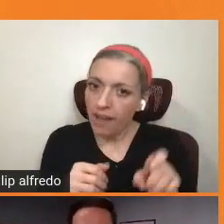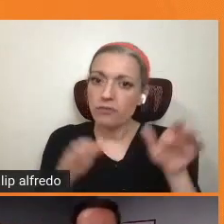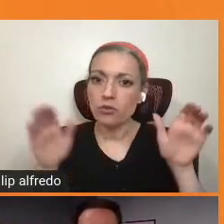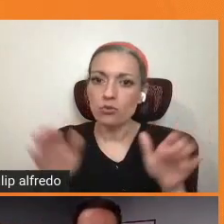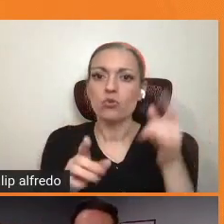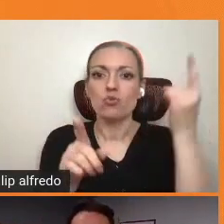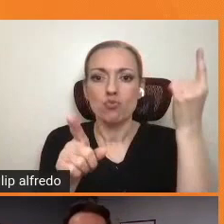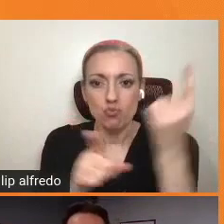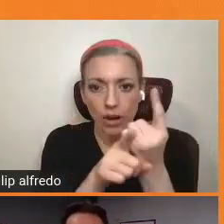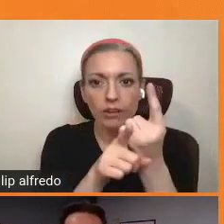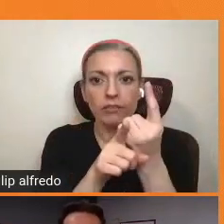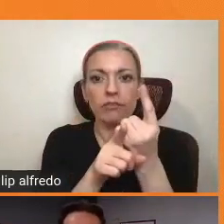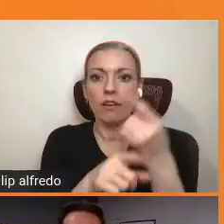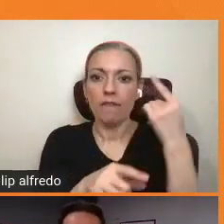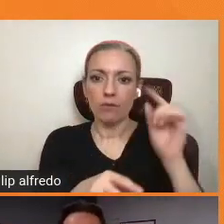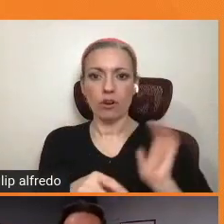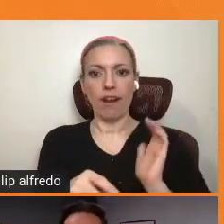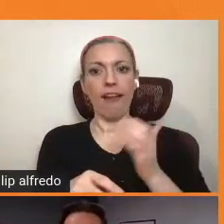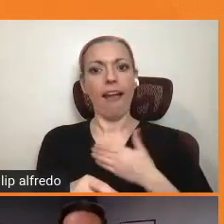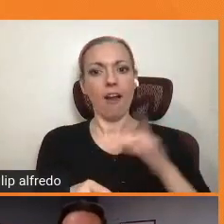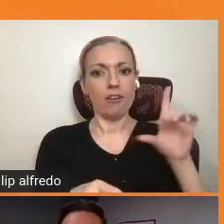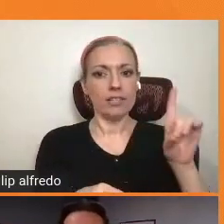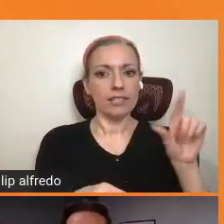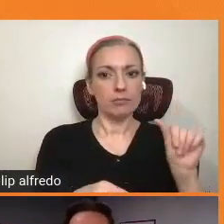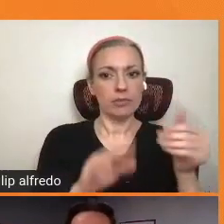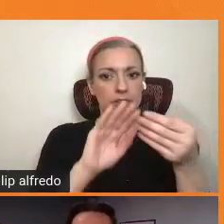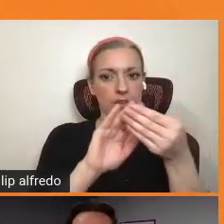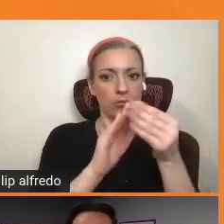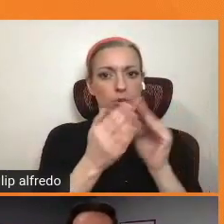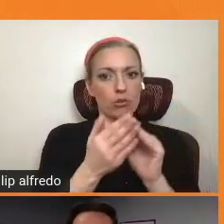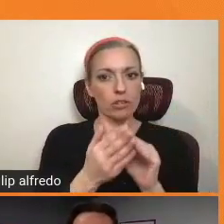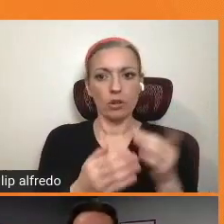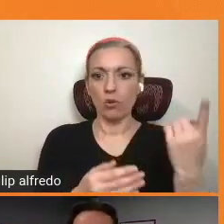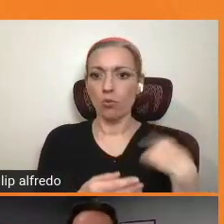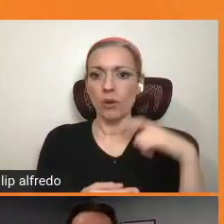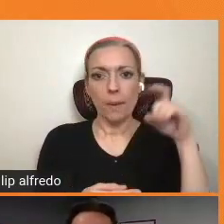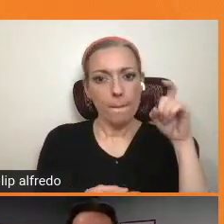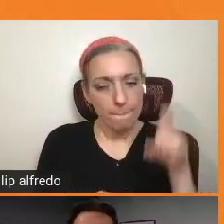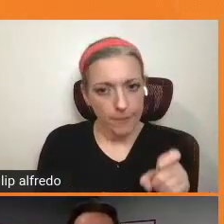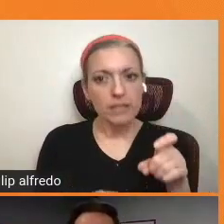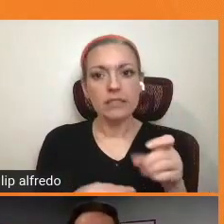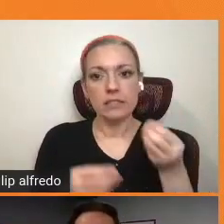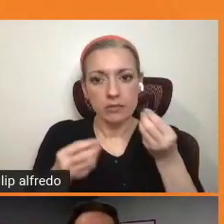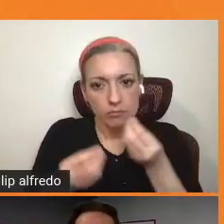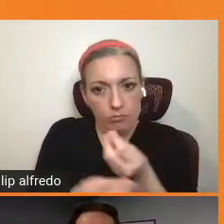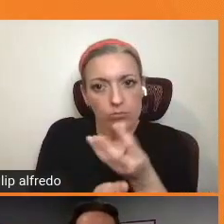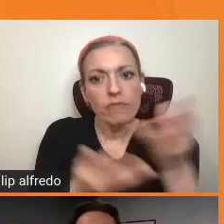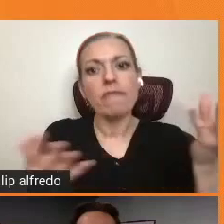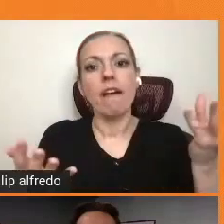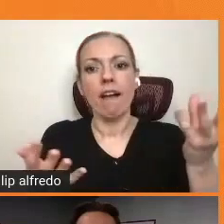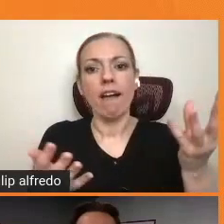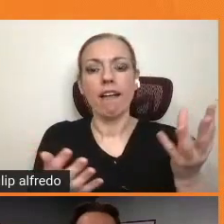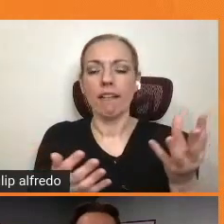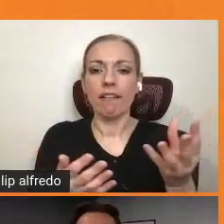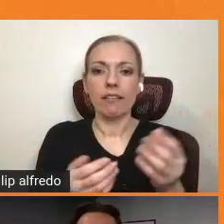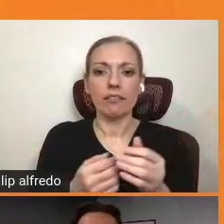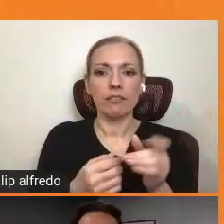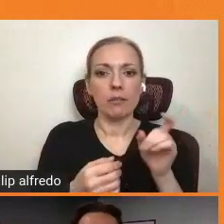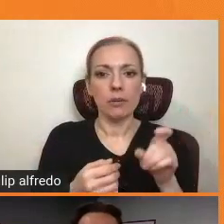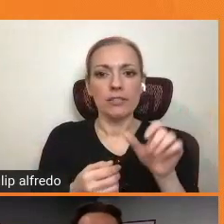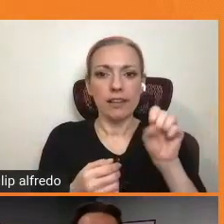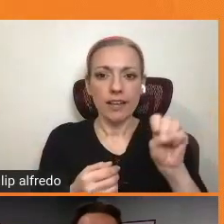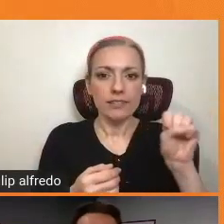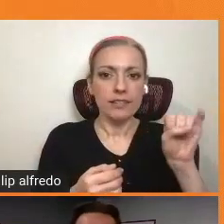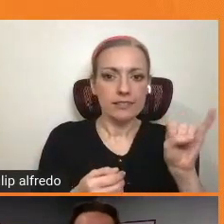fallando. Yo decía, Jim, gracias por recordarme, estoy de acuerdo y me sentí tan orgullosa el